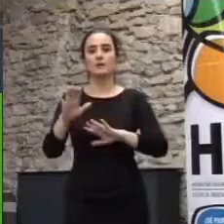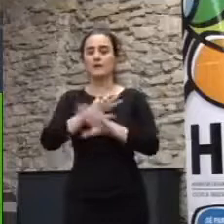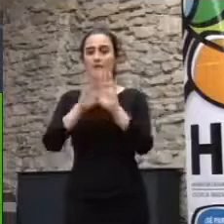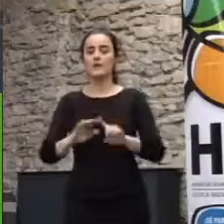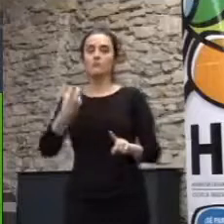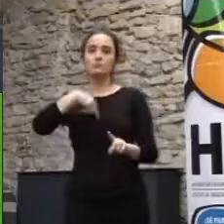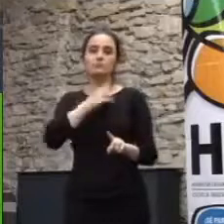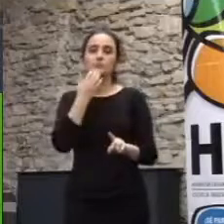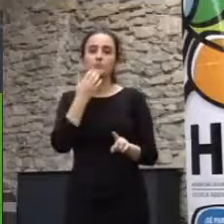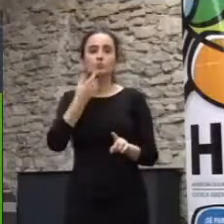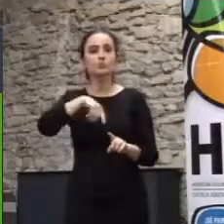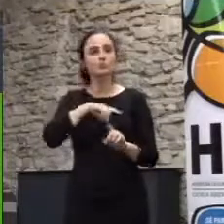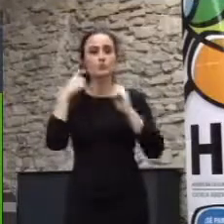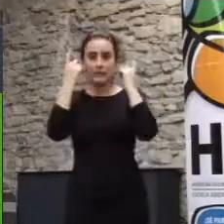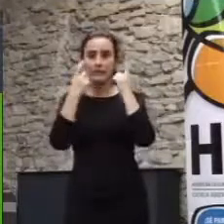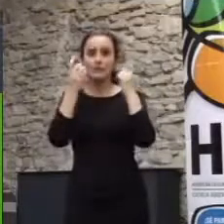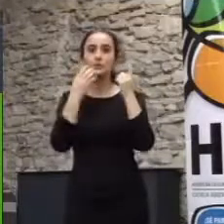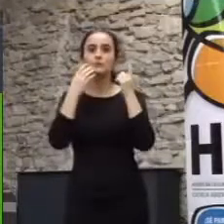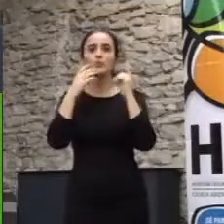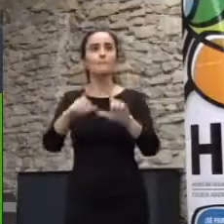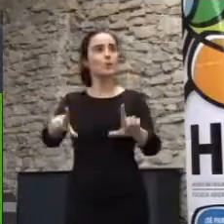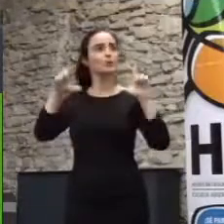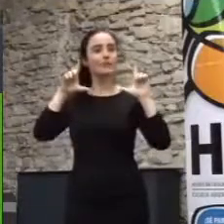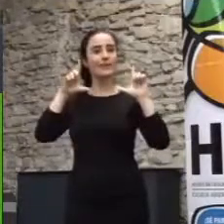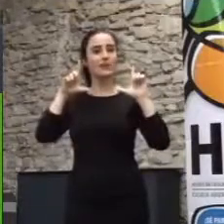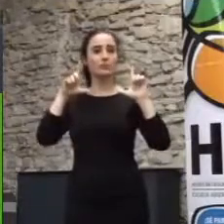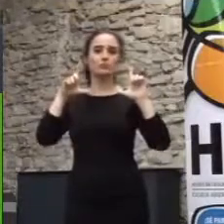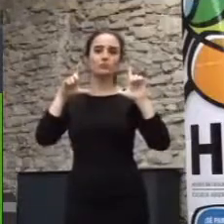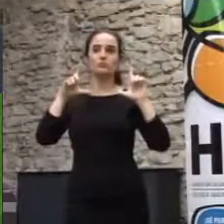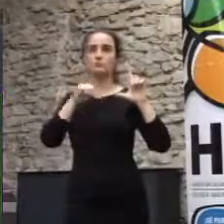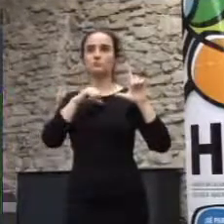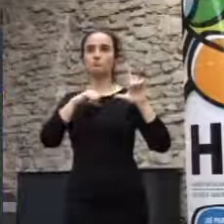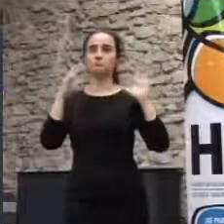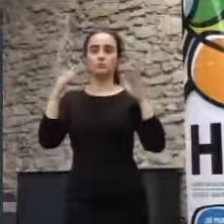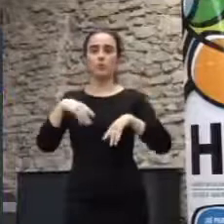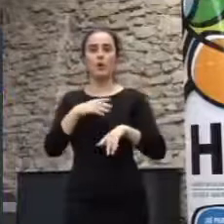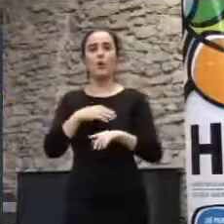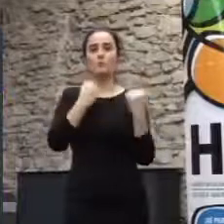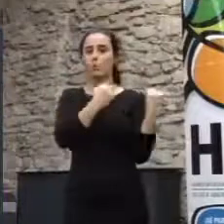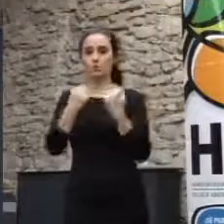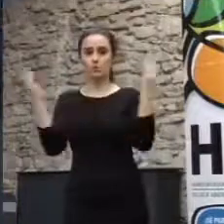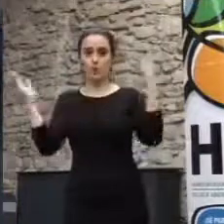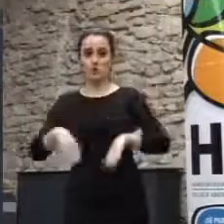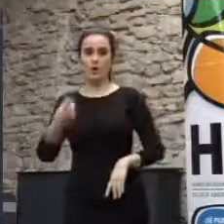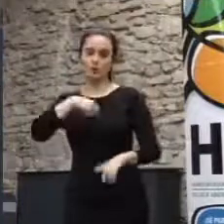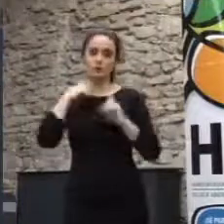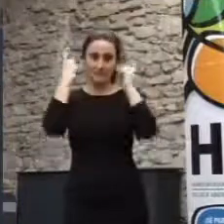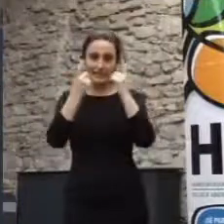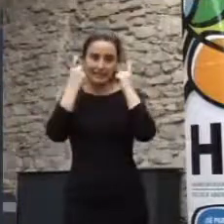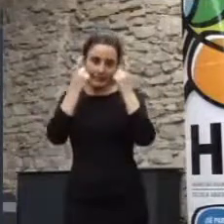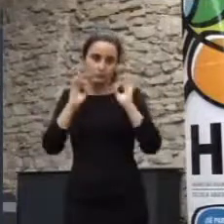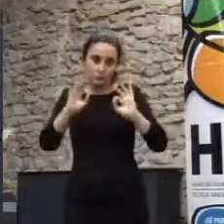que en la portada casi nunca estén ellos, digamos, en las partes más altas. Que estén, probablemente, pero no en las partes más